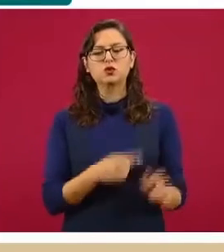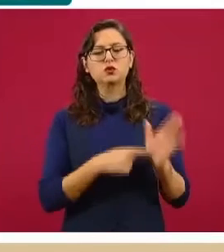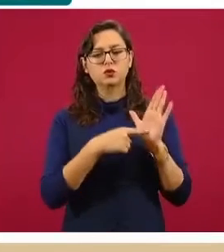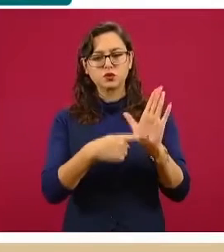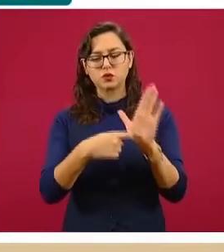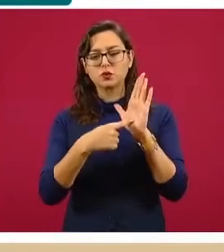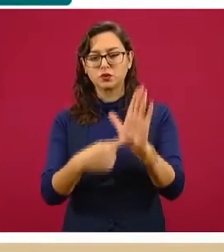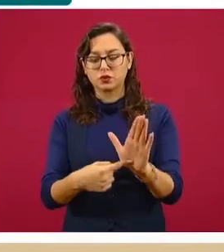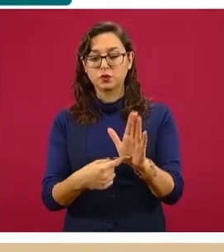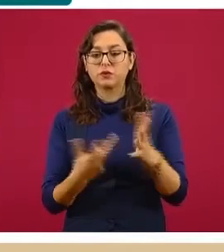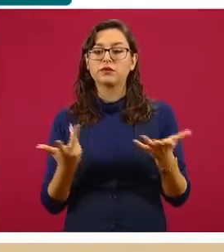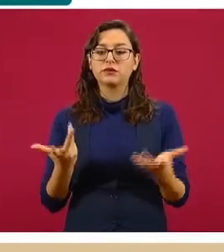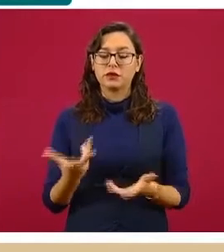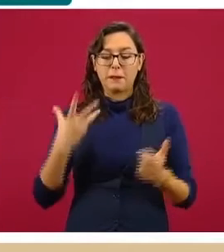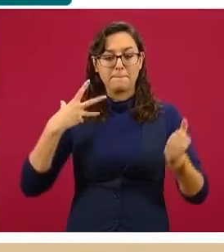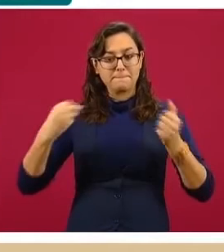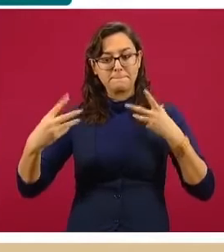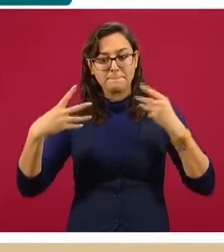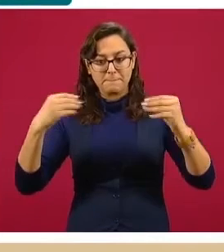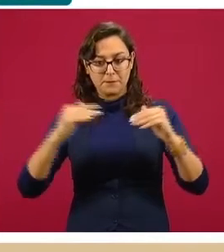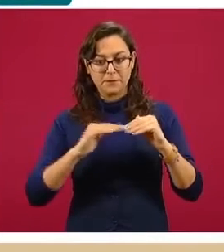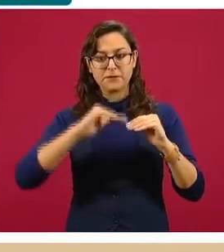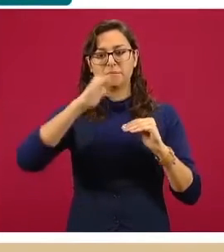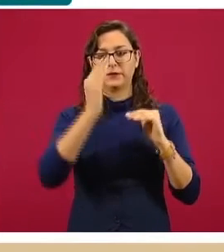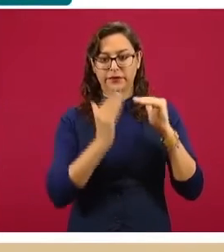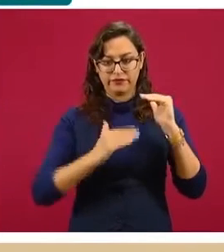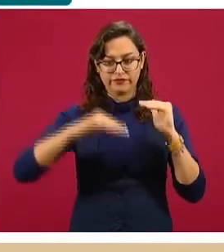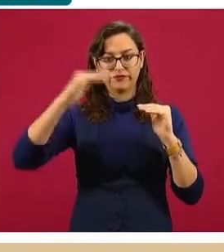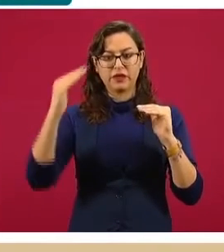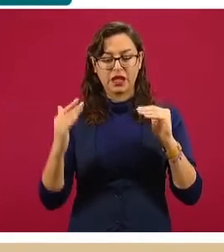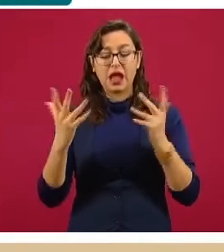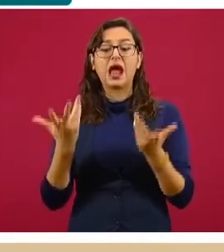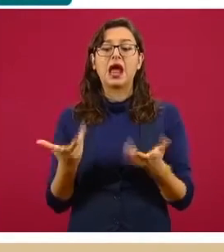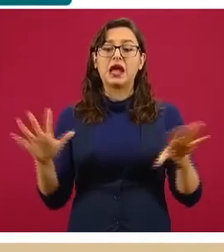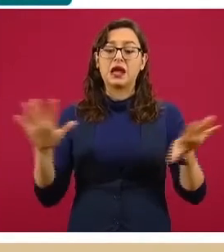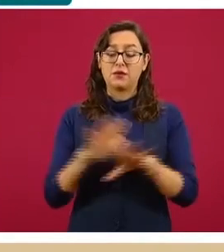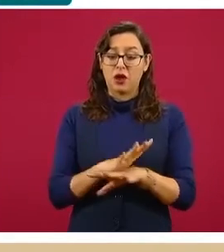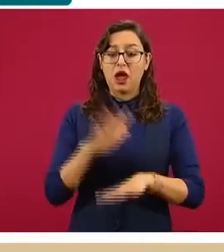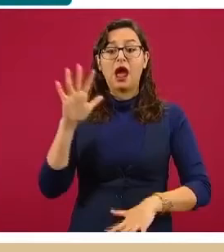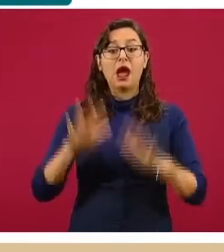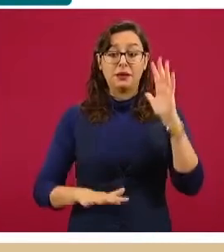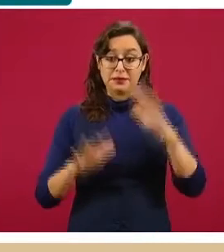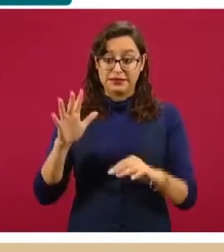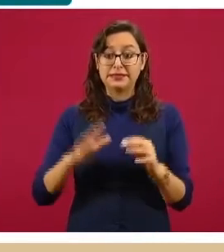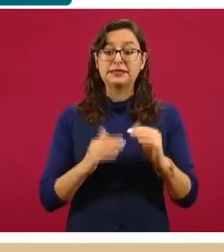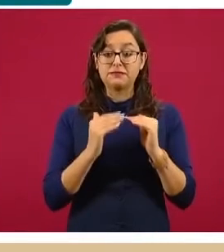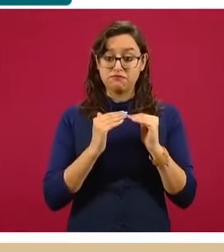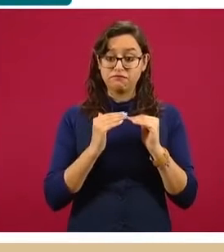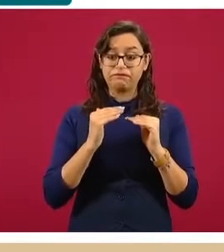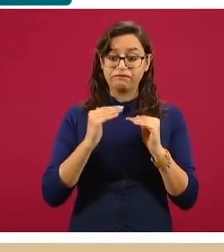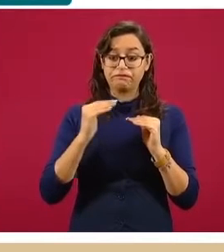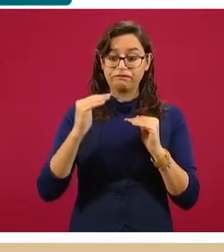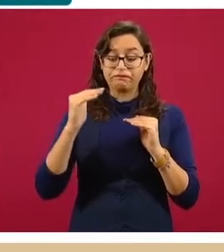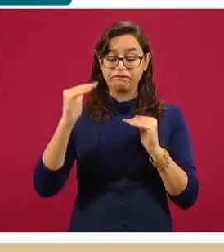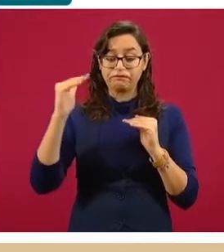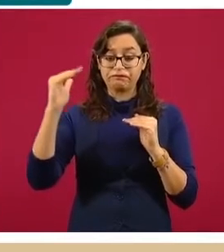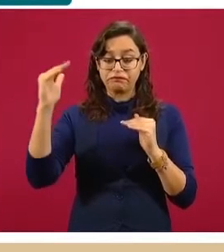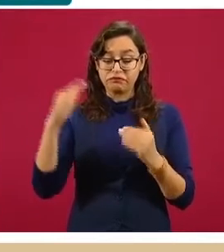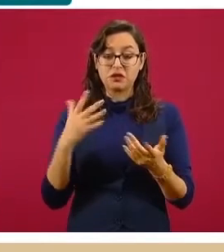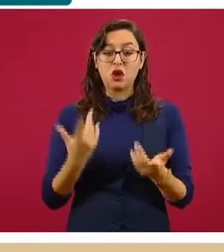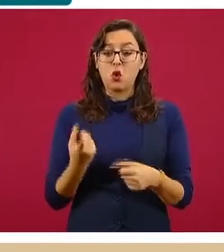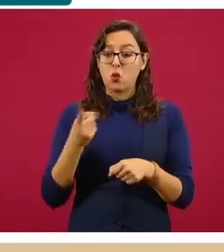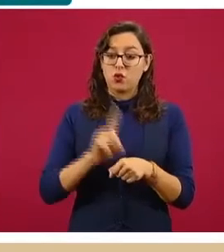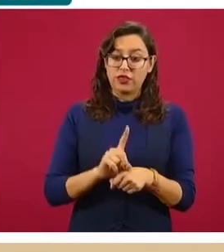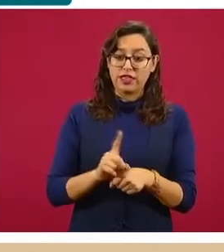la epidemia va cambiando su frecuencia. A veces aumenta con respecto al tiempo. Los casos que se presentan